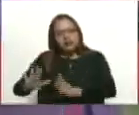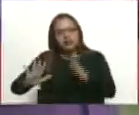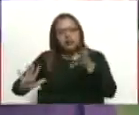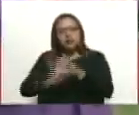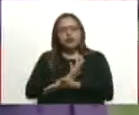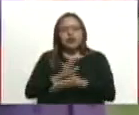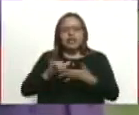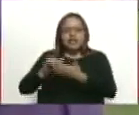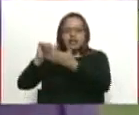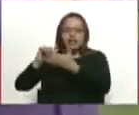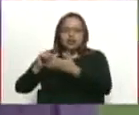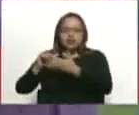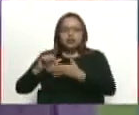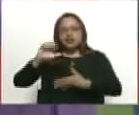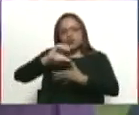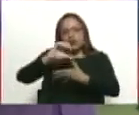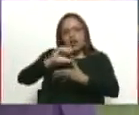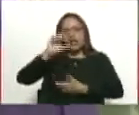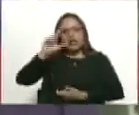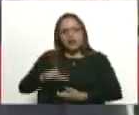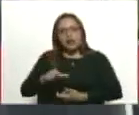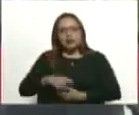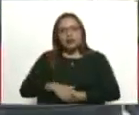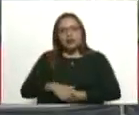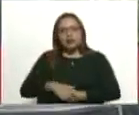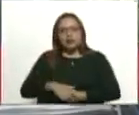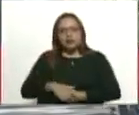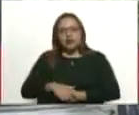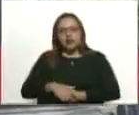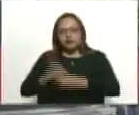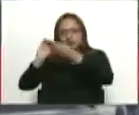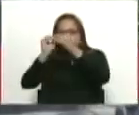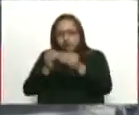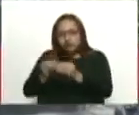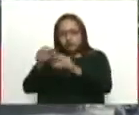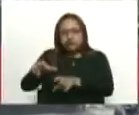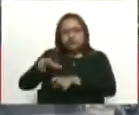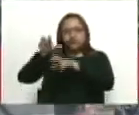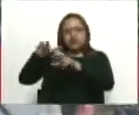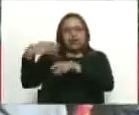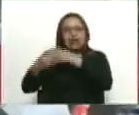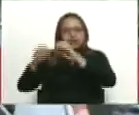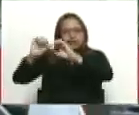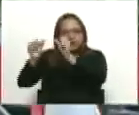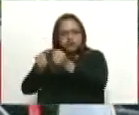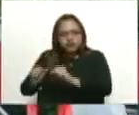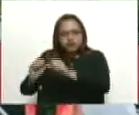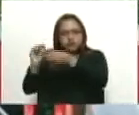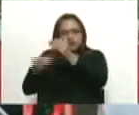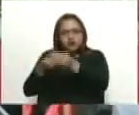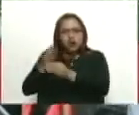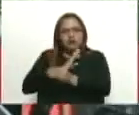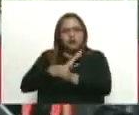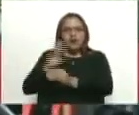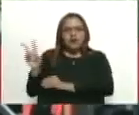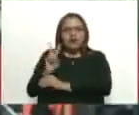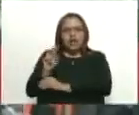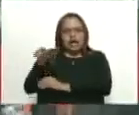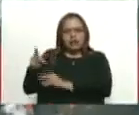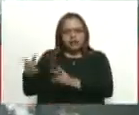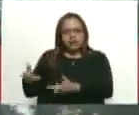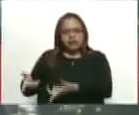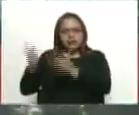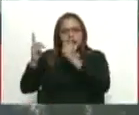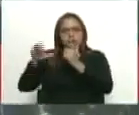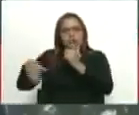suramericano. Además, una estatua que fue realizada por un escultor venezolano. Así se inauguró, como